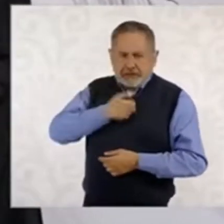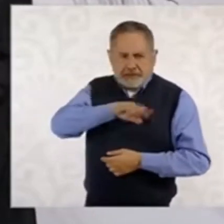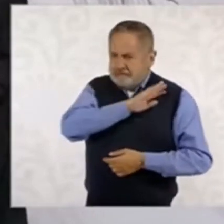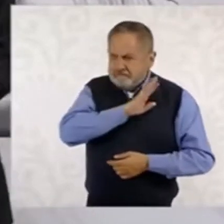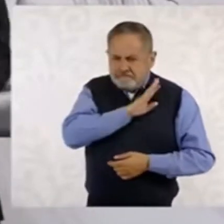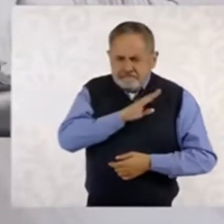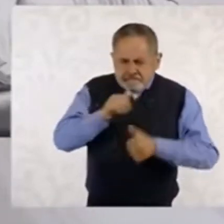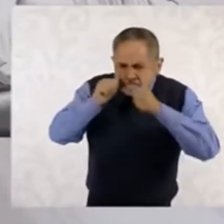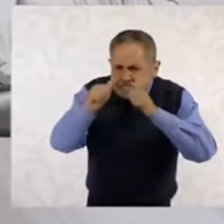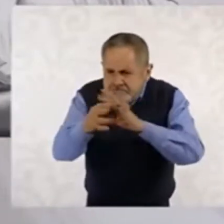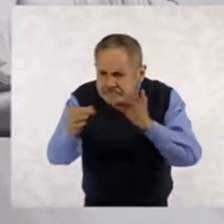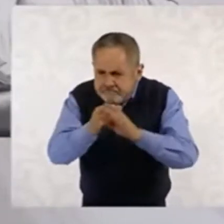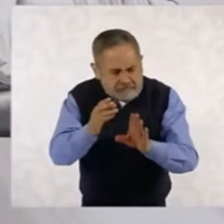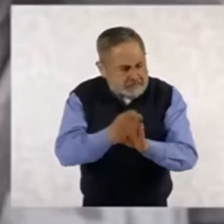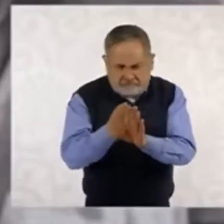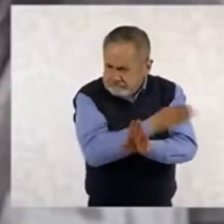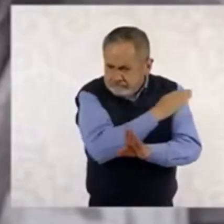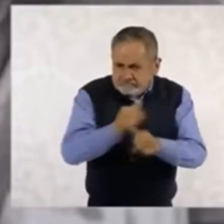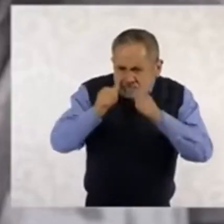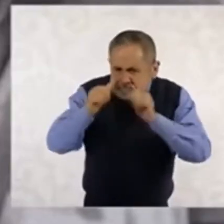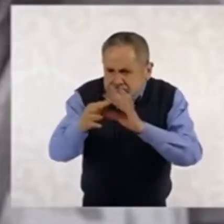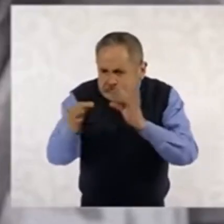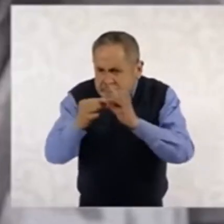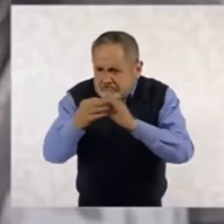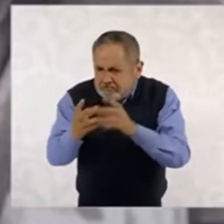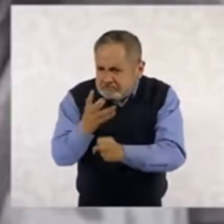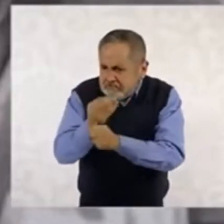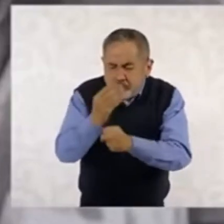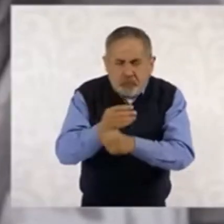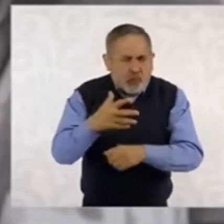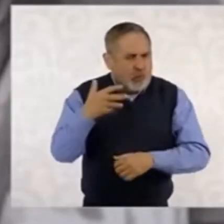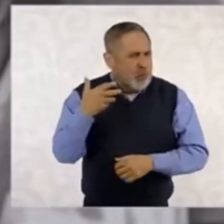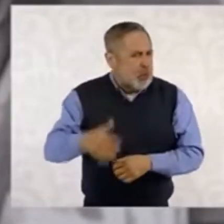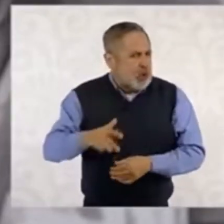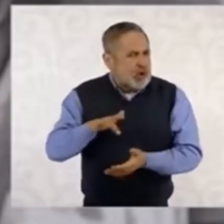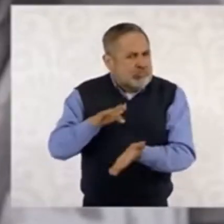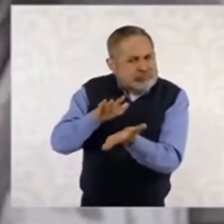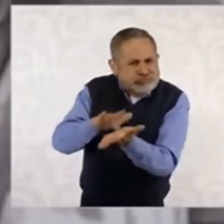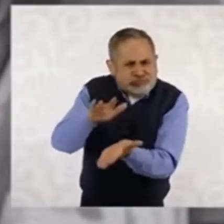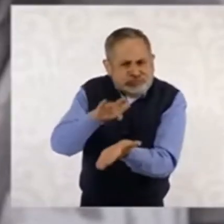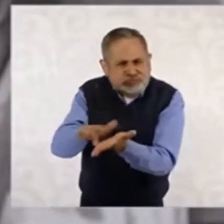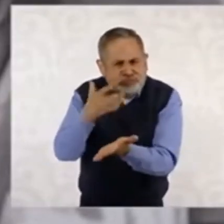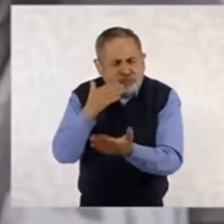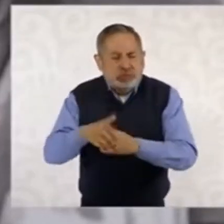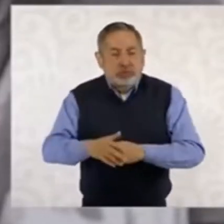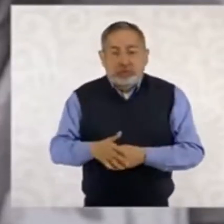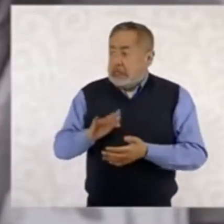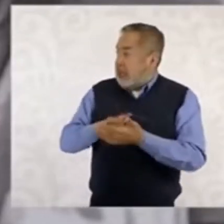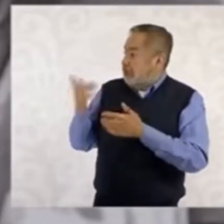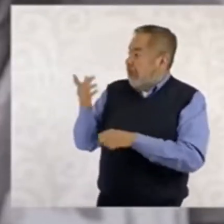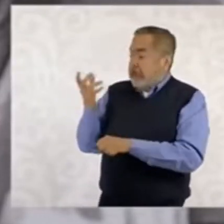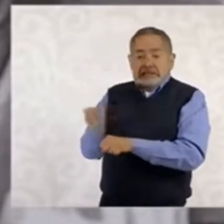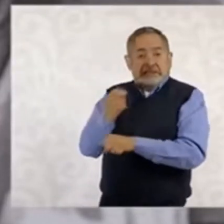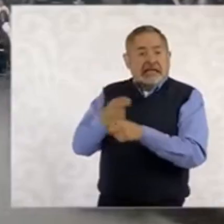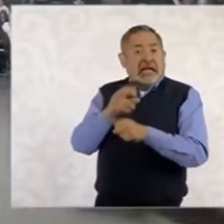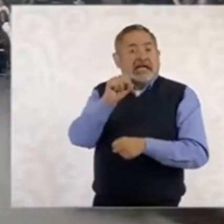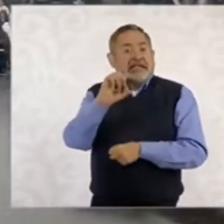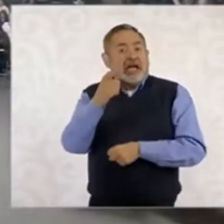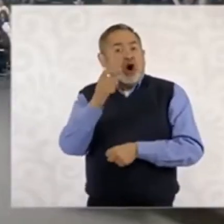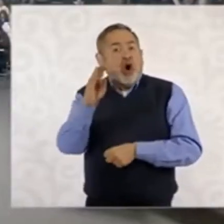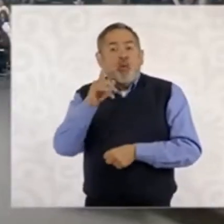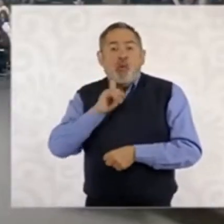queda atrás. Debo reconocer la tenaz intervención de las secretarias de Gobernación,